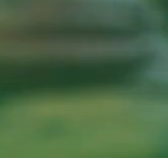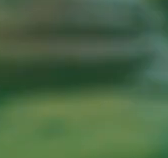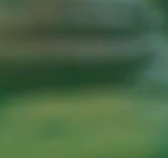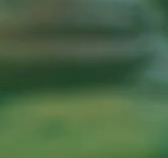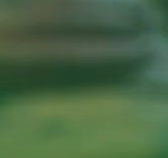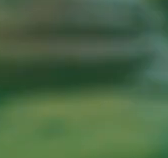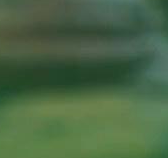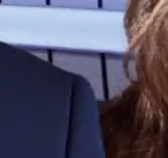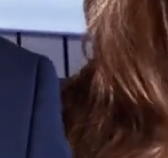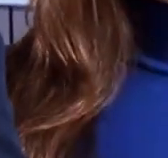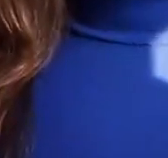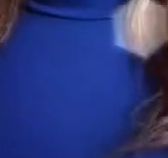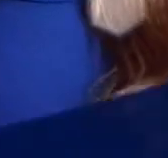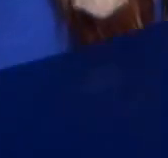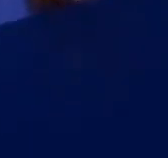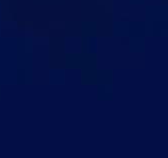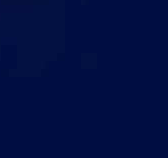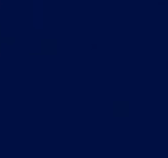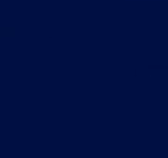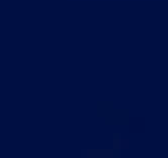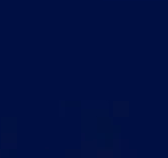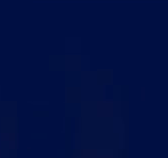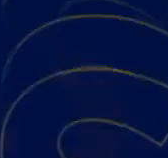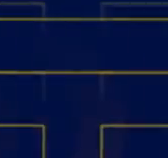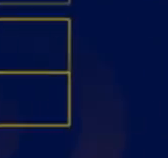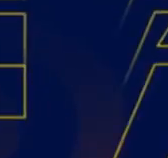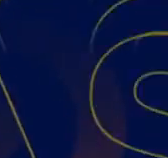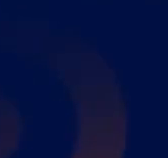Necesita información.